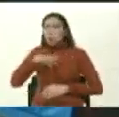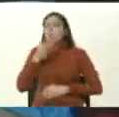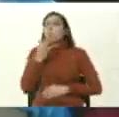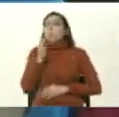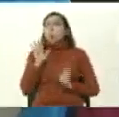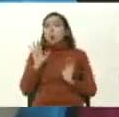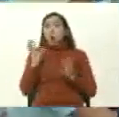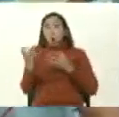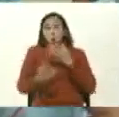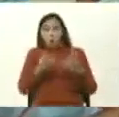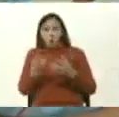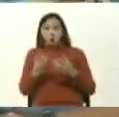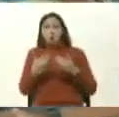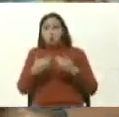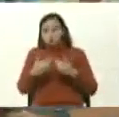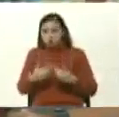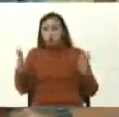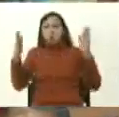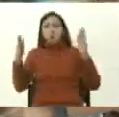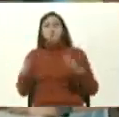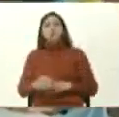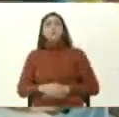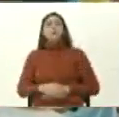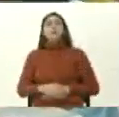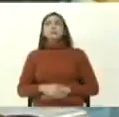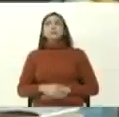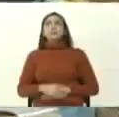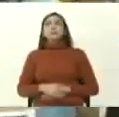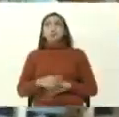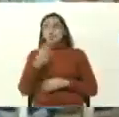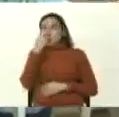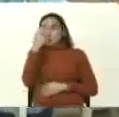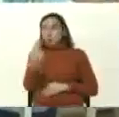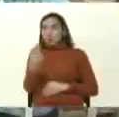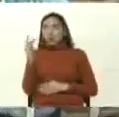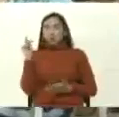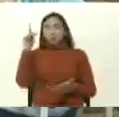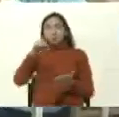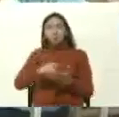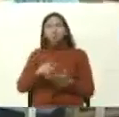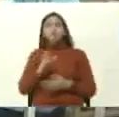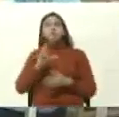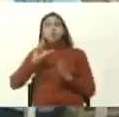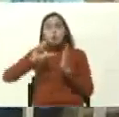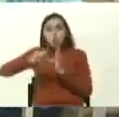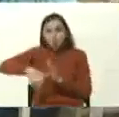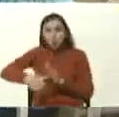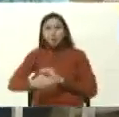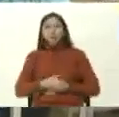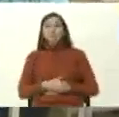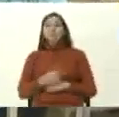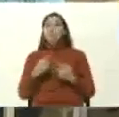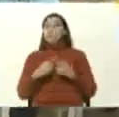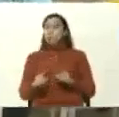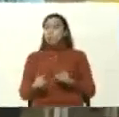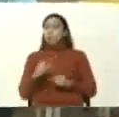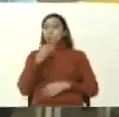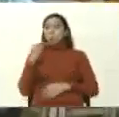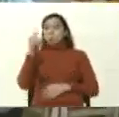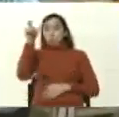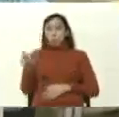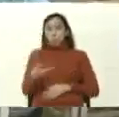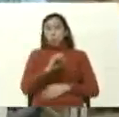ejemplo el comedor, la cocina, a la que vamos a visitar en este momento. Pero quisiera dejar a la joven de la